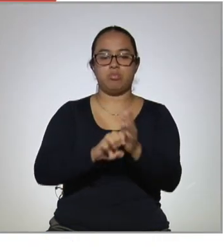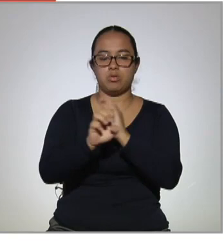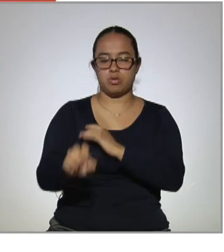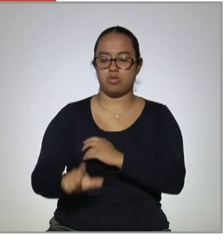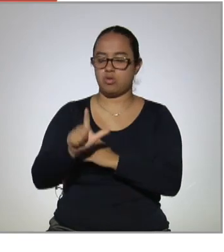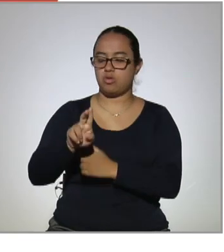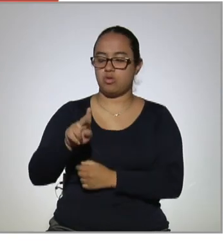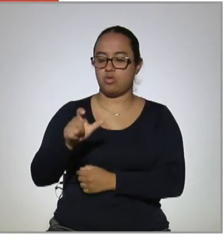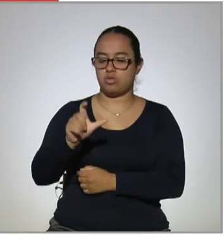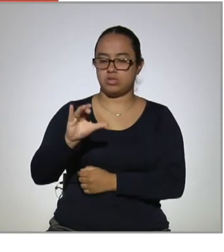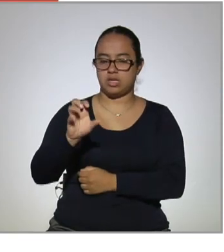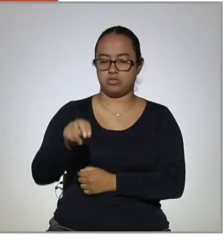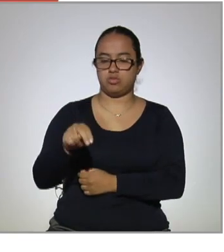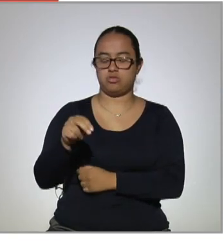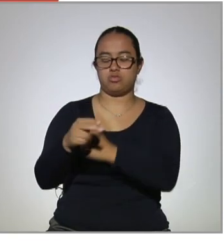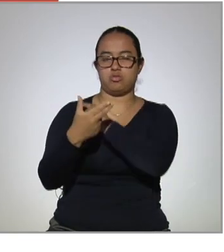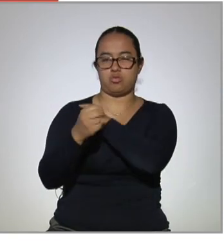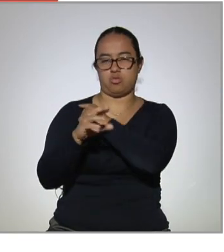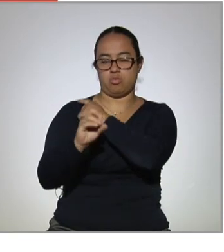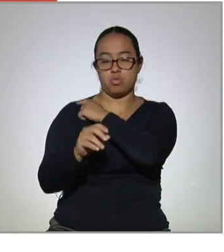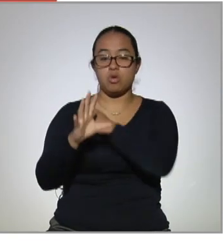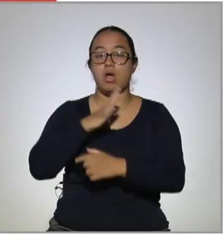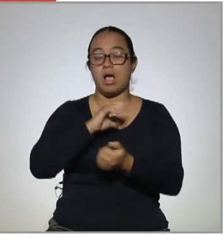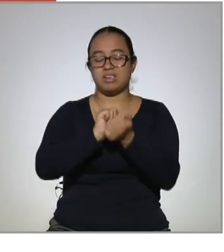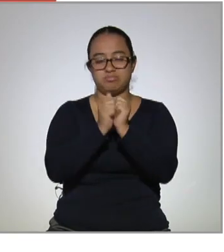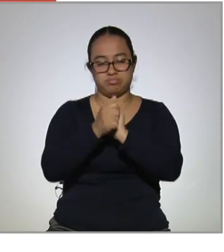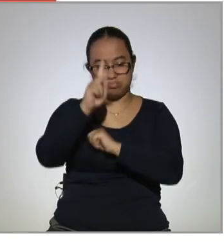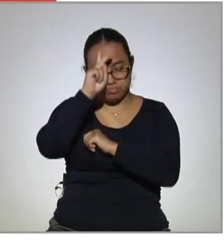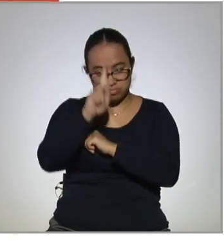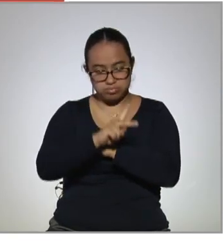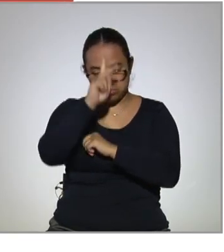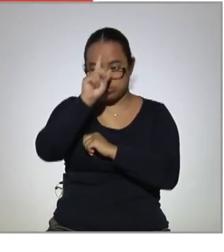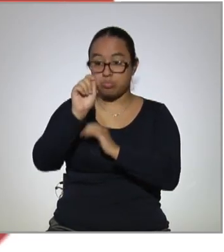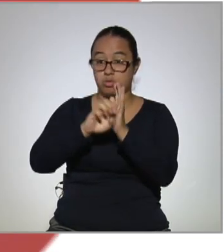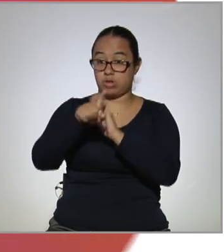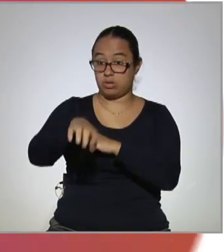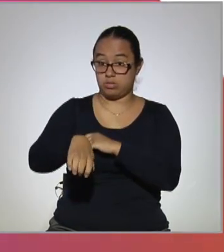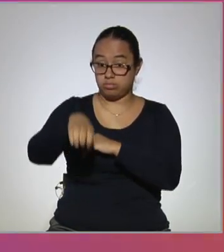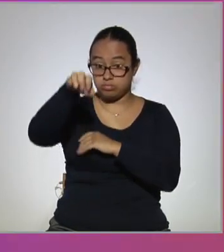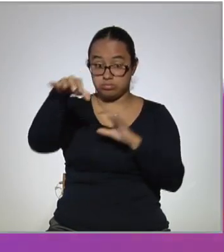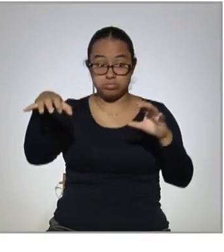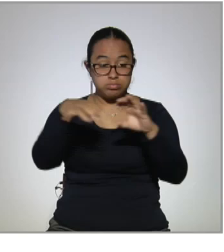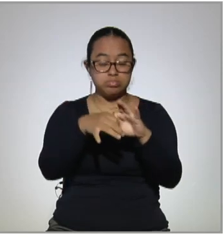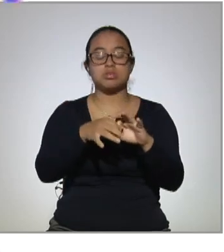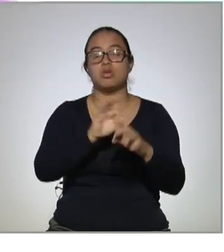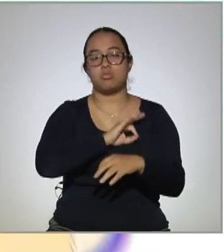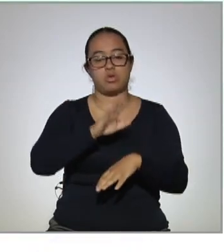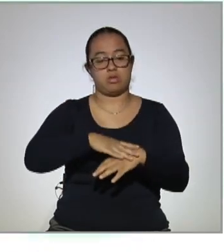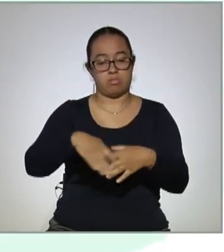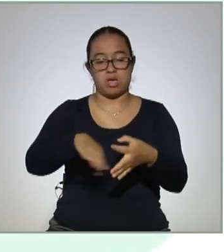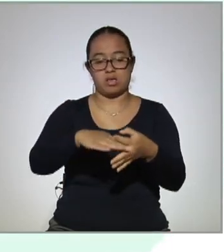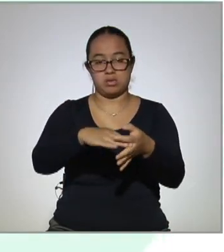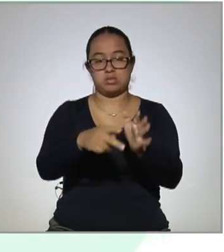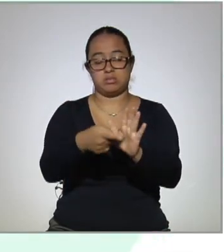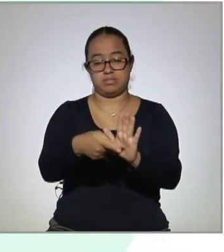hombro. Hay lesiones degenerativas relacionadas con la edad que ocurren con mayor frecuencia.